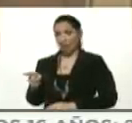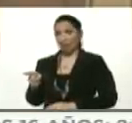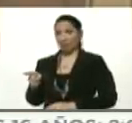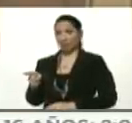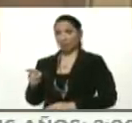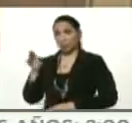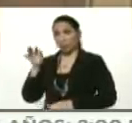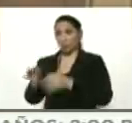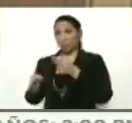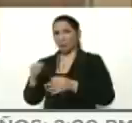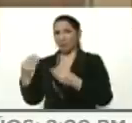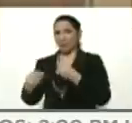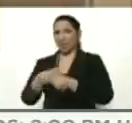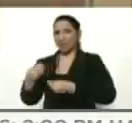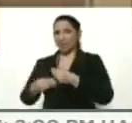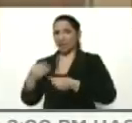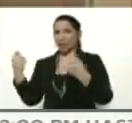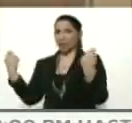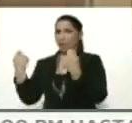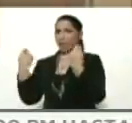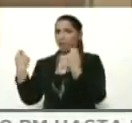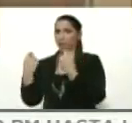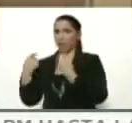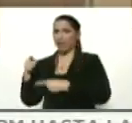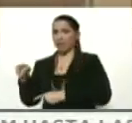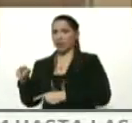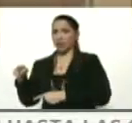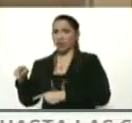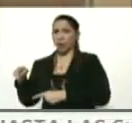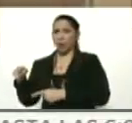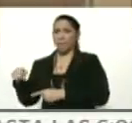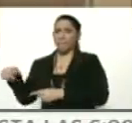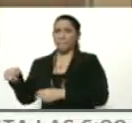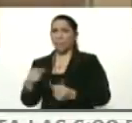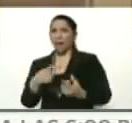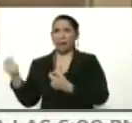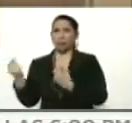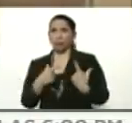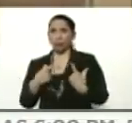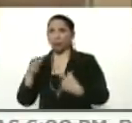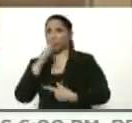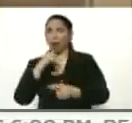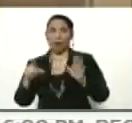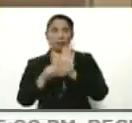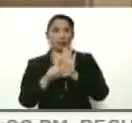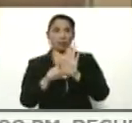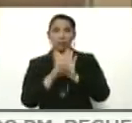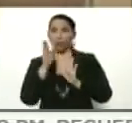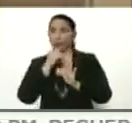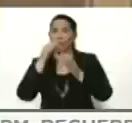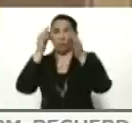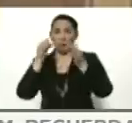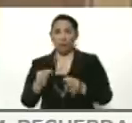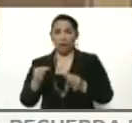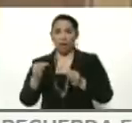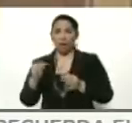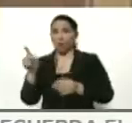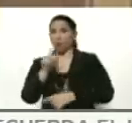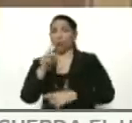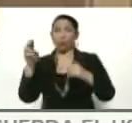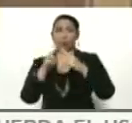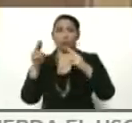están promoviendo estos pasos ilícitos e informales, bueno, desconociendo por completo el